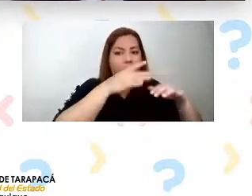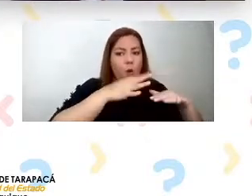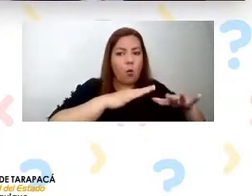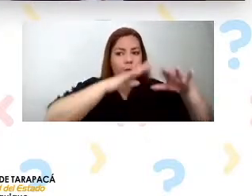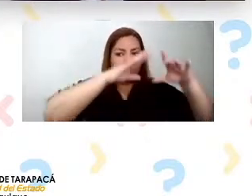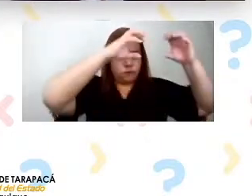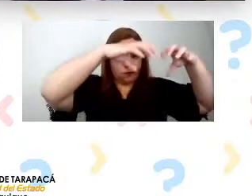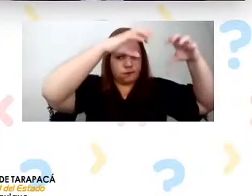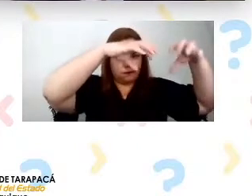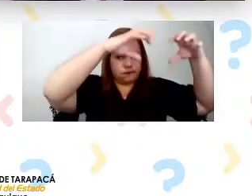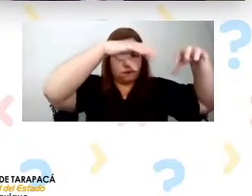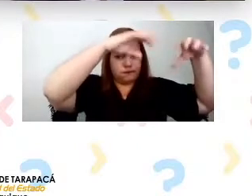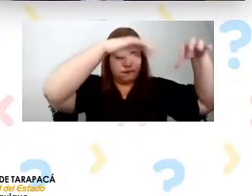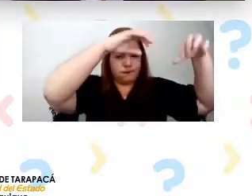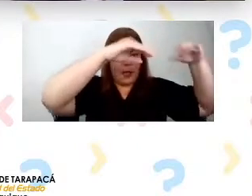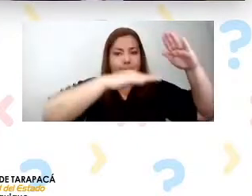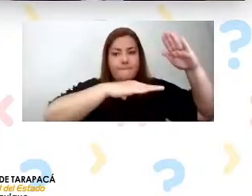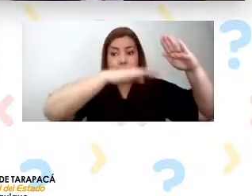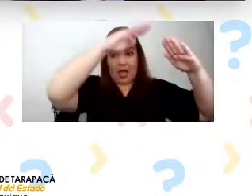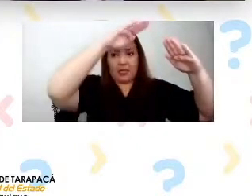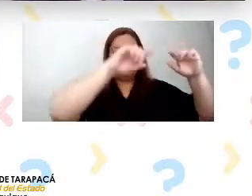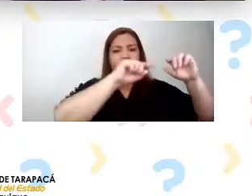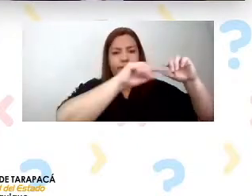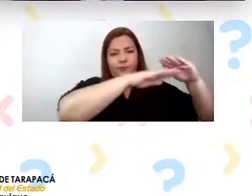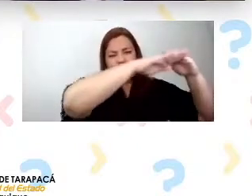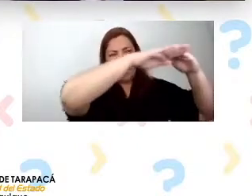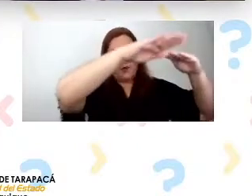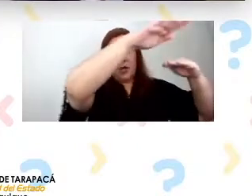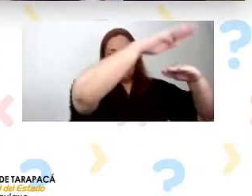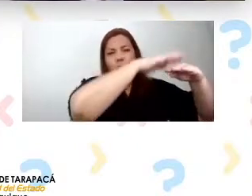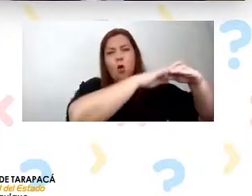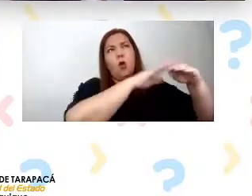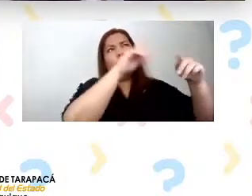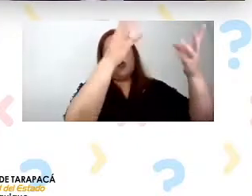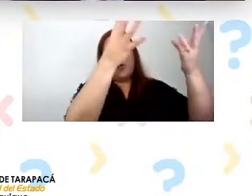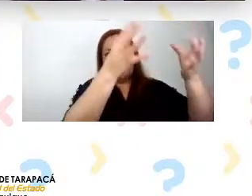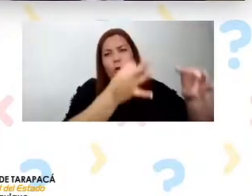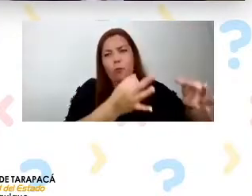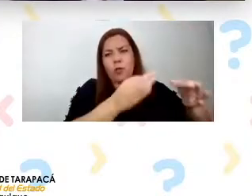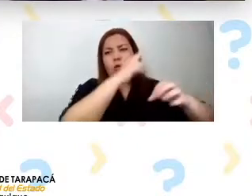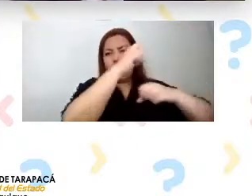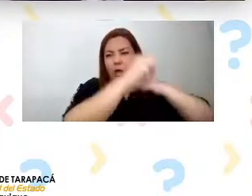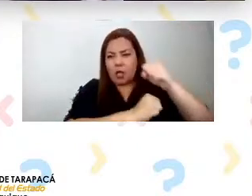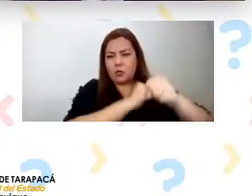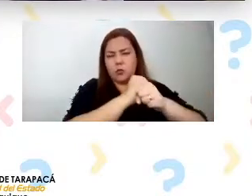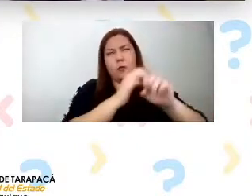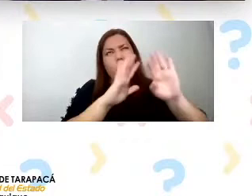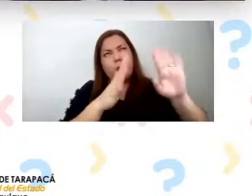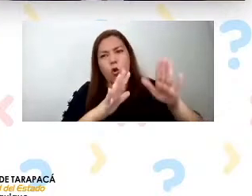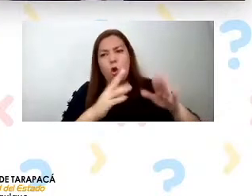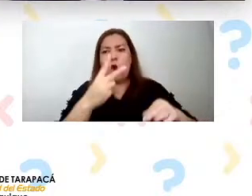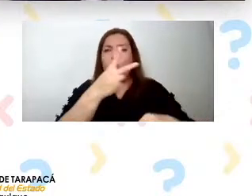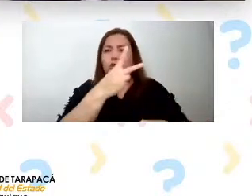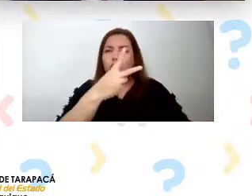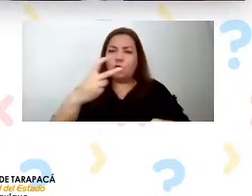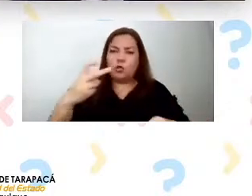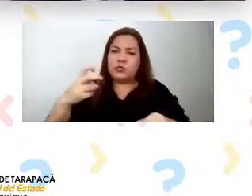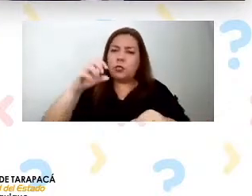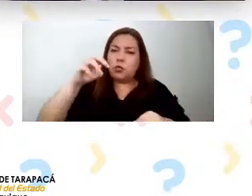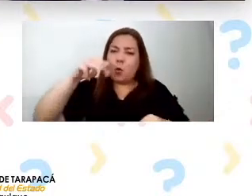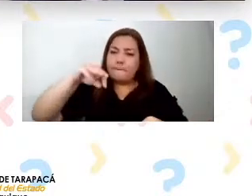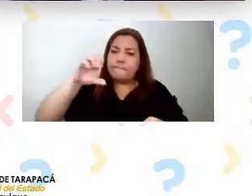mayores precipitaciones en este sector, con un promedio anual que alcanza y bordea los 200